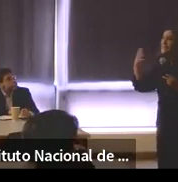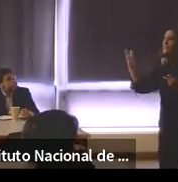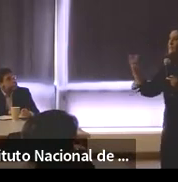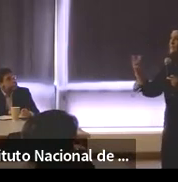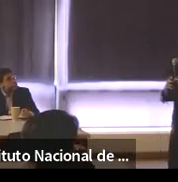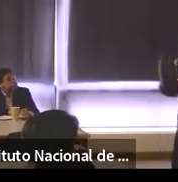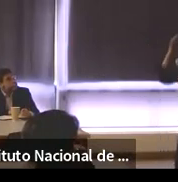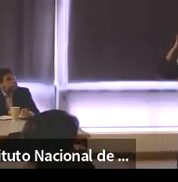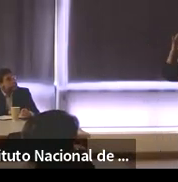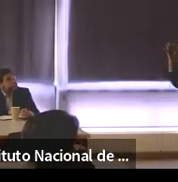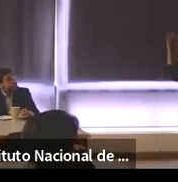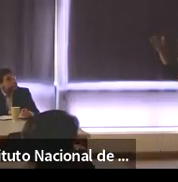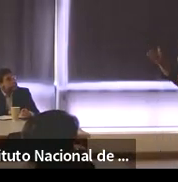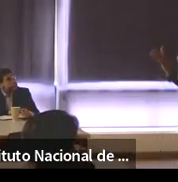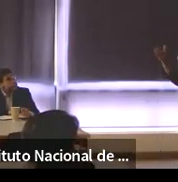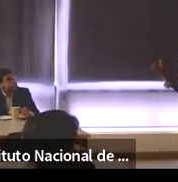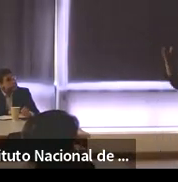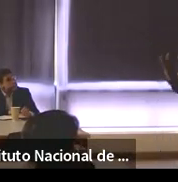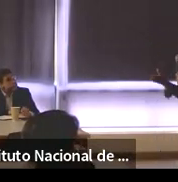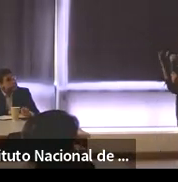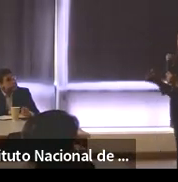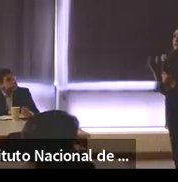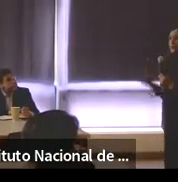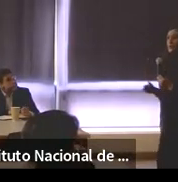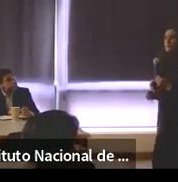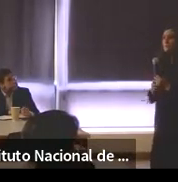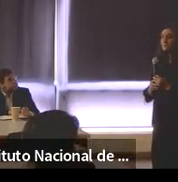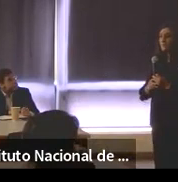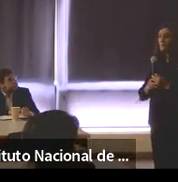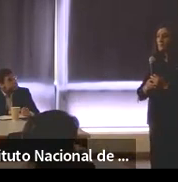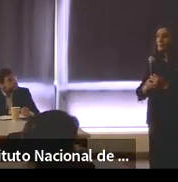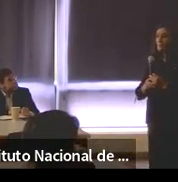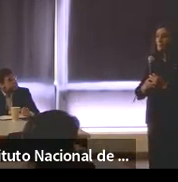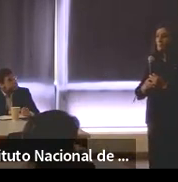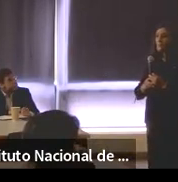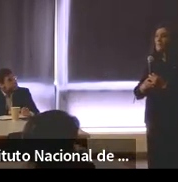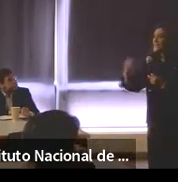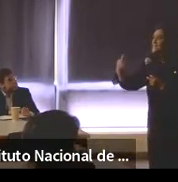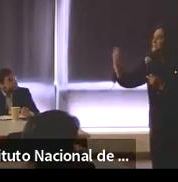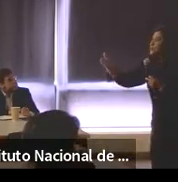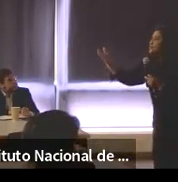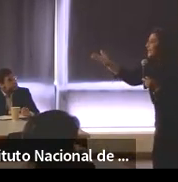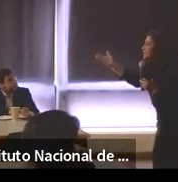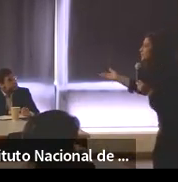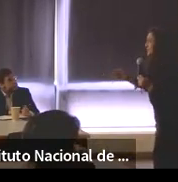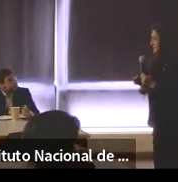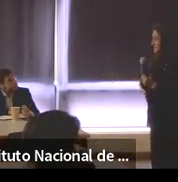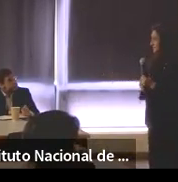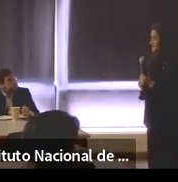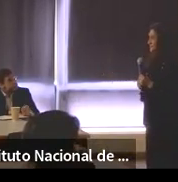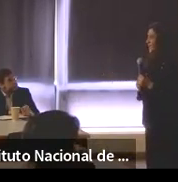este método de entender En qué parte el conflicto estoy Quiénes son los